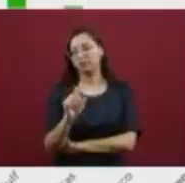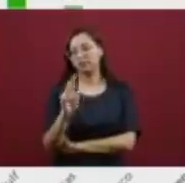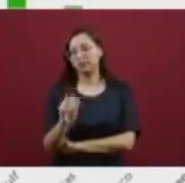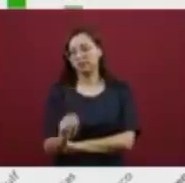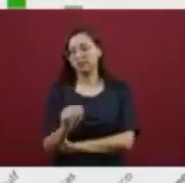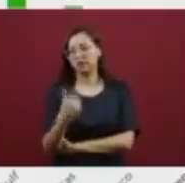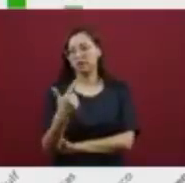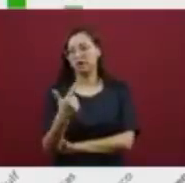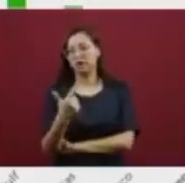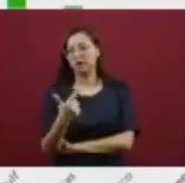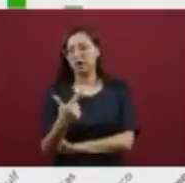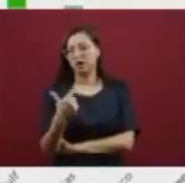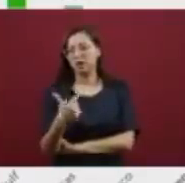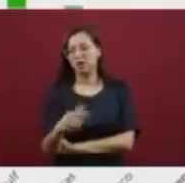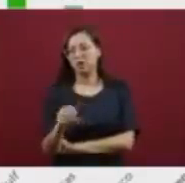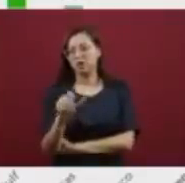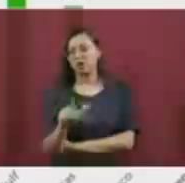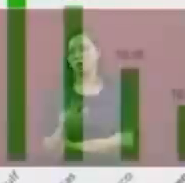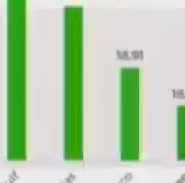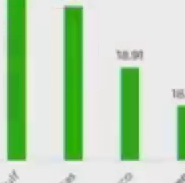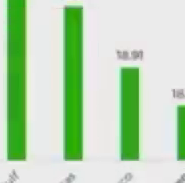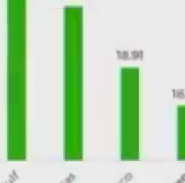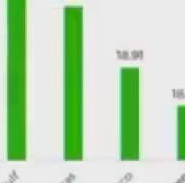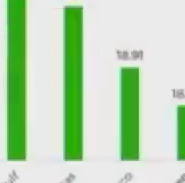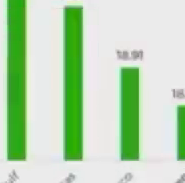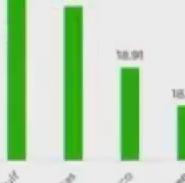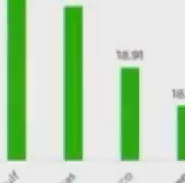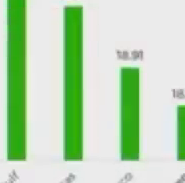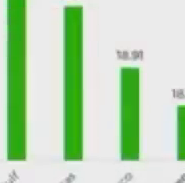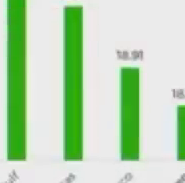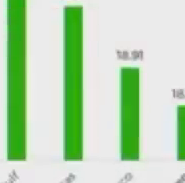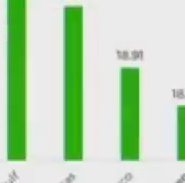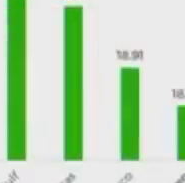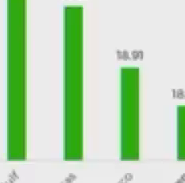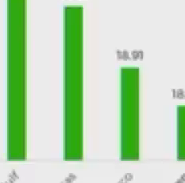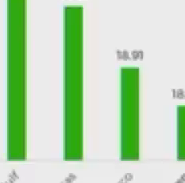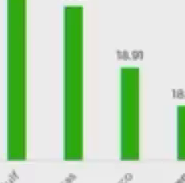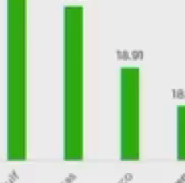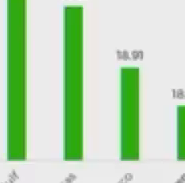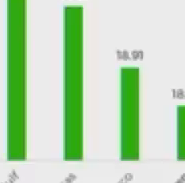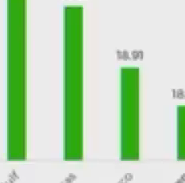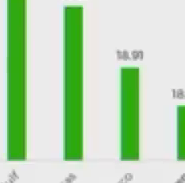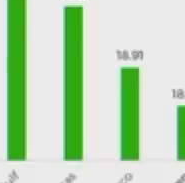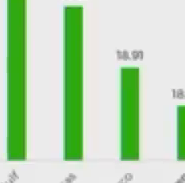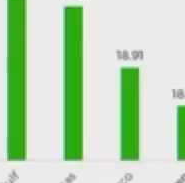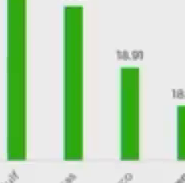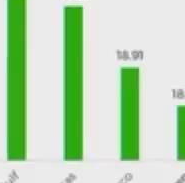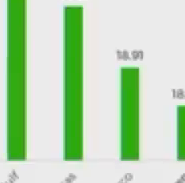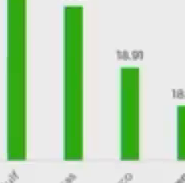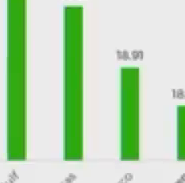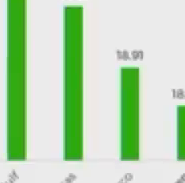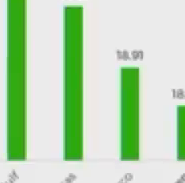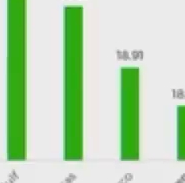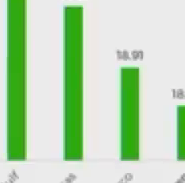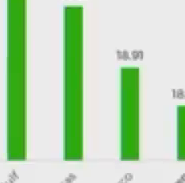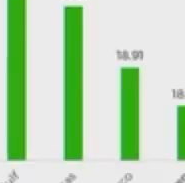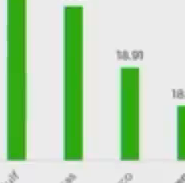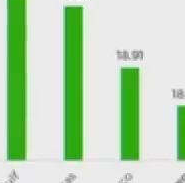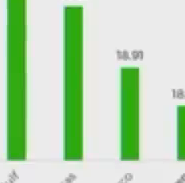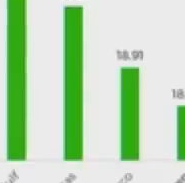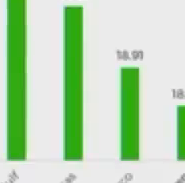Golf 19.24, Rendichicas 19.18, Arco